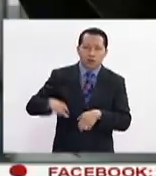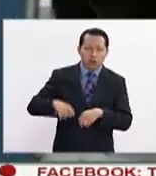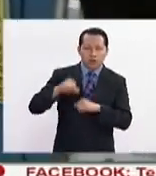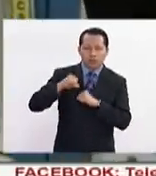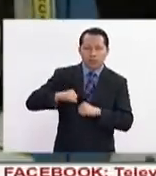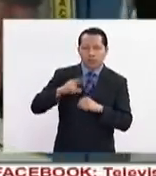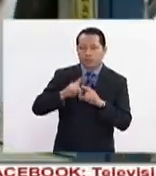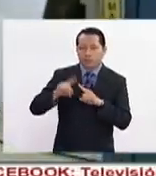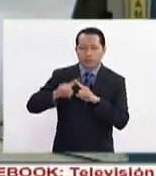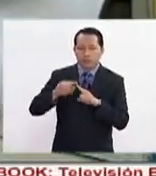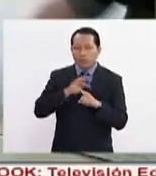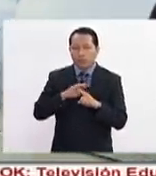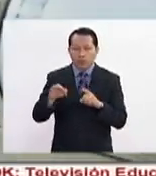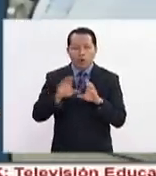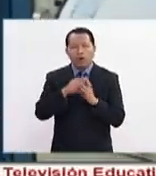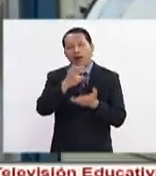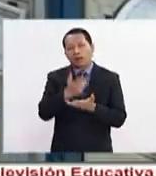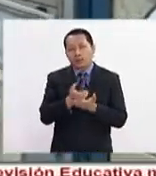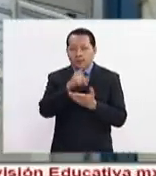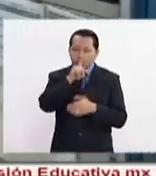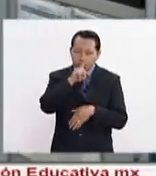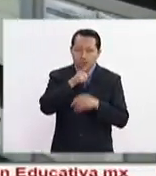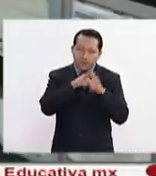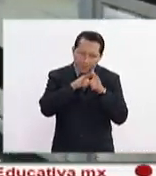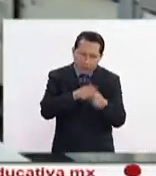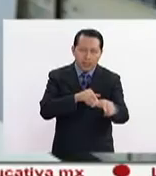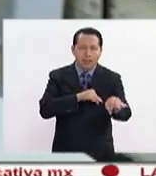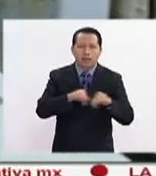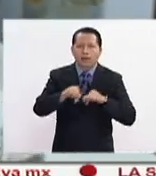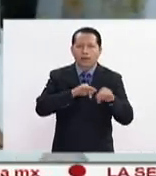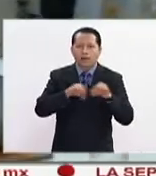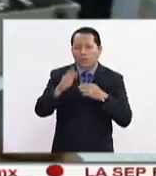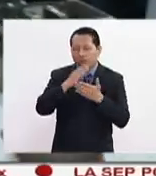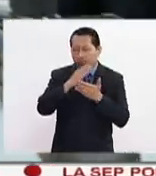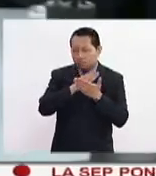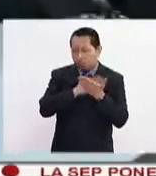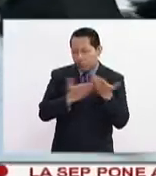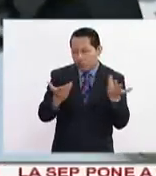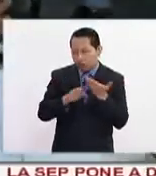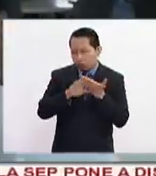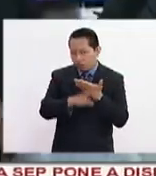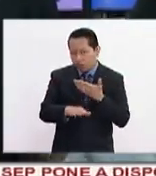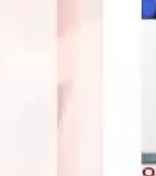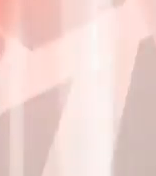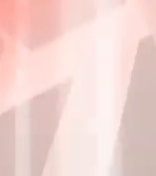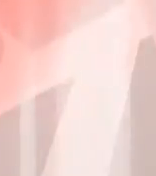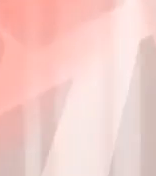correspondientes para que no bajen la guardia y continúen trabajando en medidas preventivas.